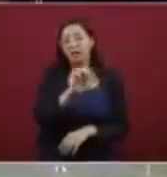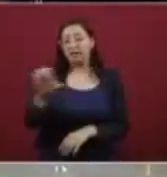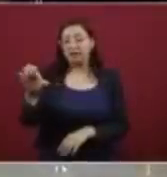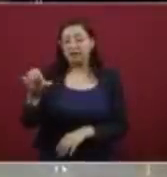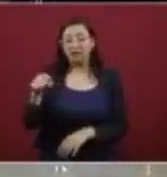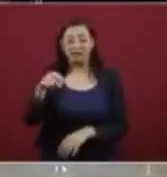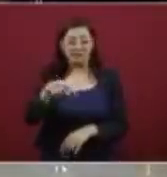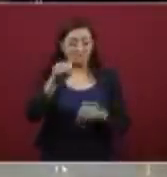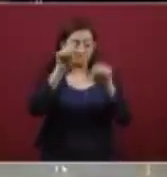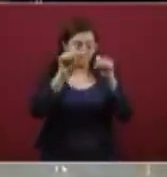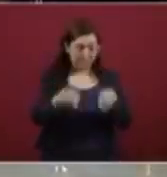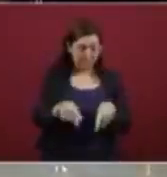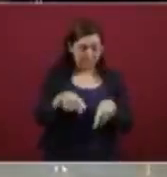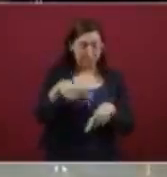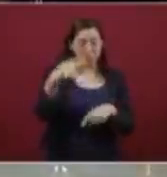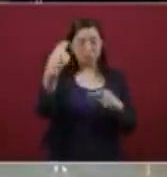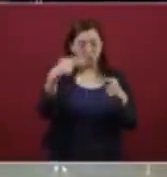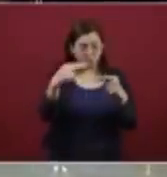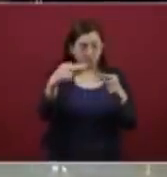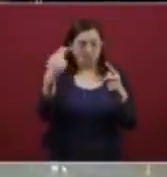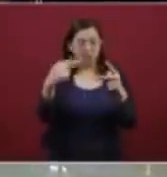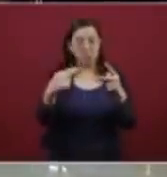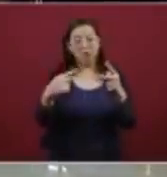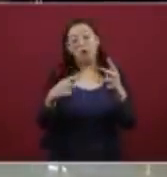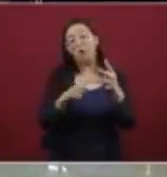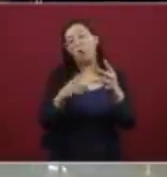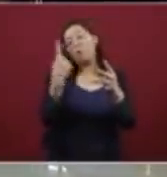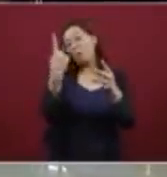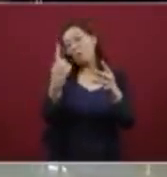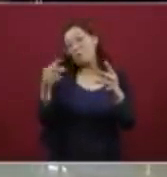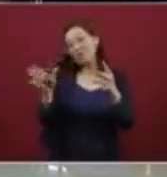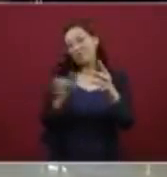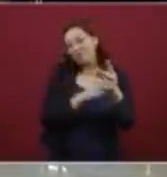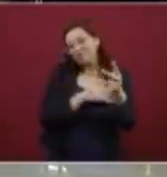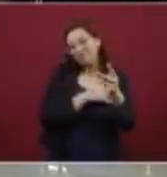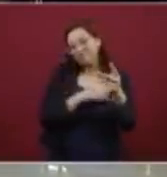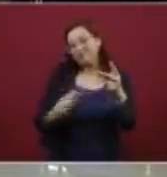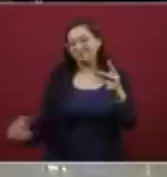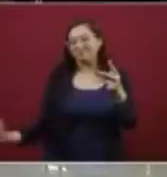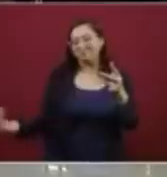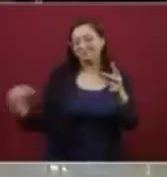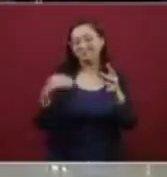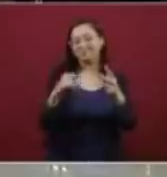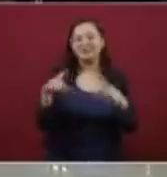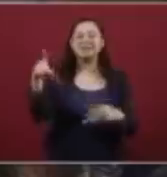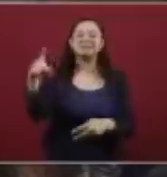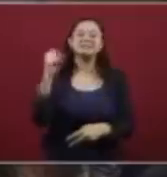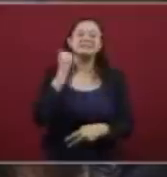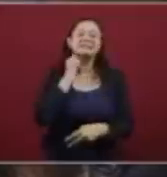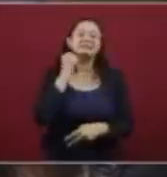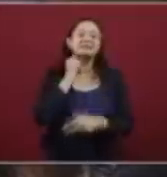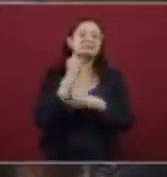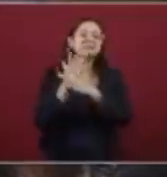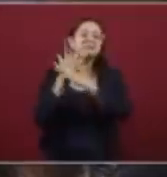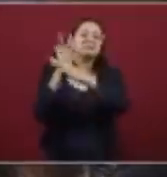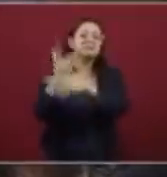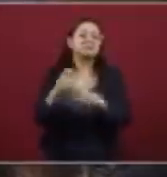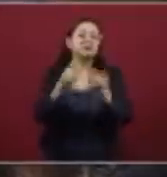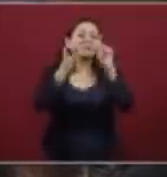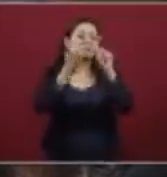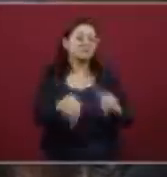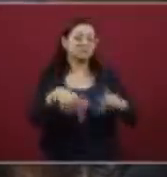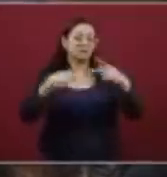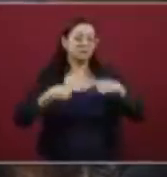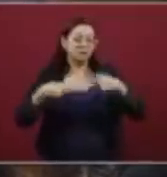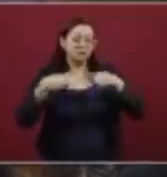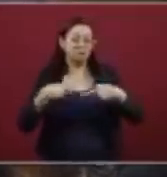mismos nombres, solo cambió un nombre. Dicen en el Senado pues que es un fraude a la ley porque está enviando los mismos